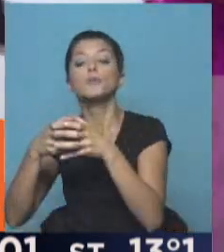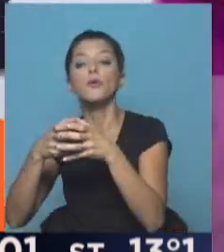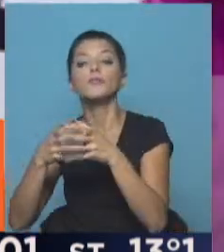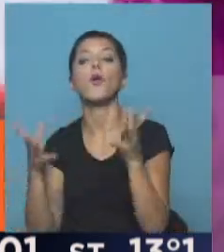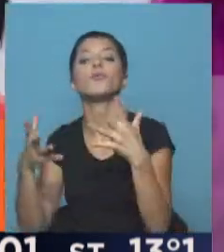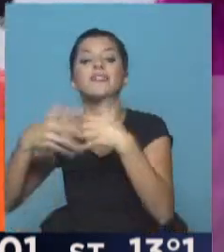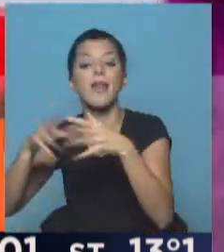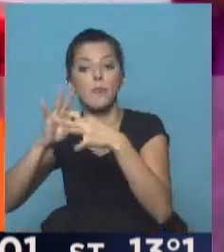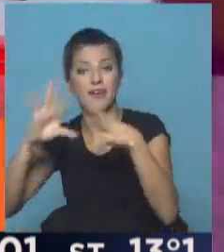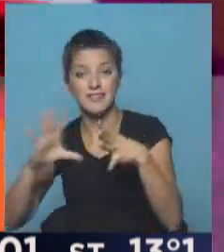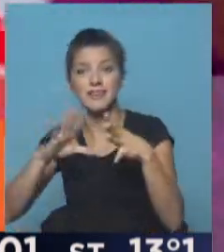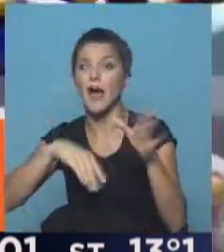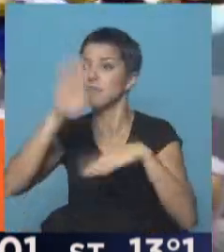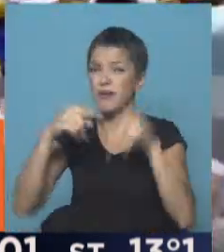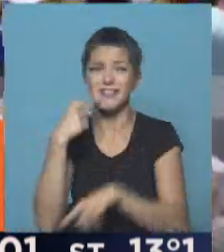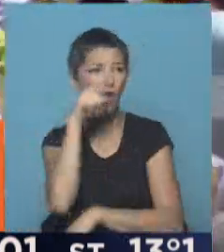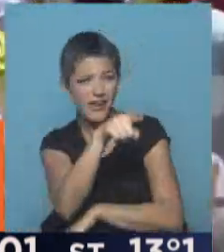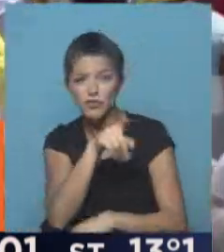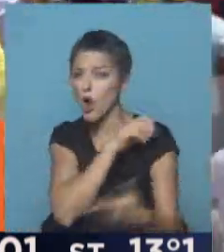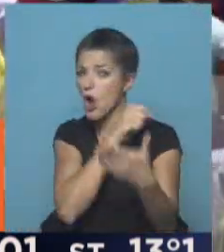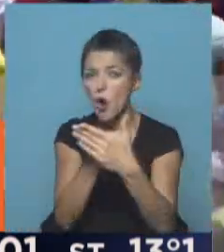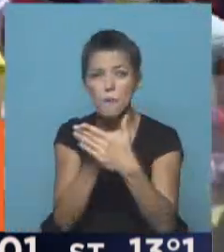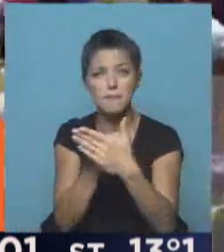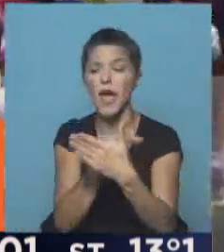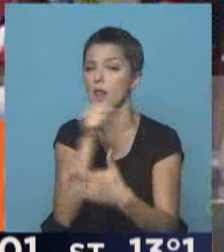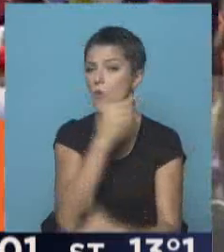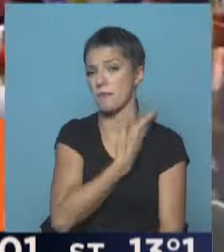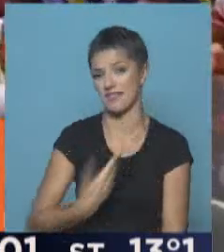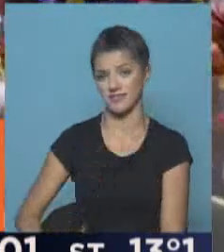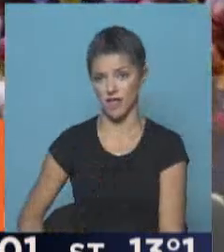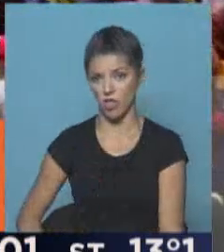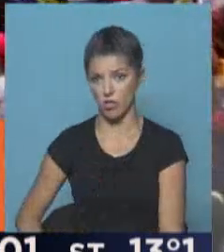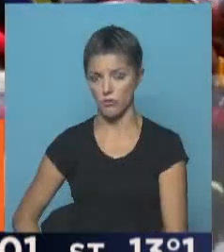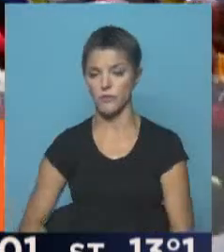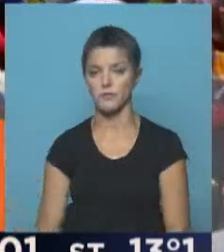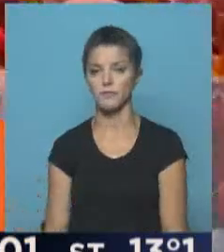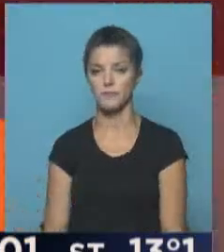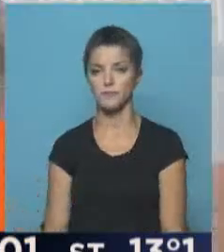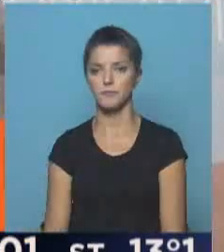al señalar que la iniciativa era el golpe de Estado más grave de la historia de Venezuela.